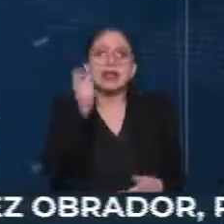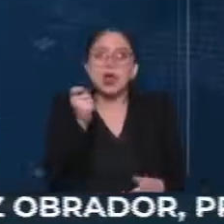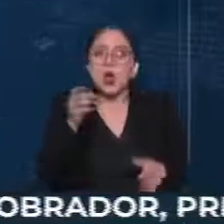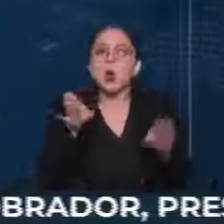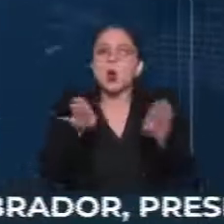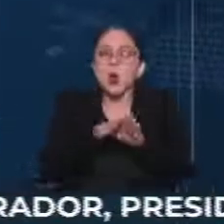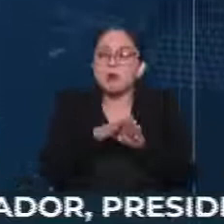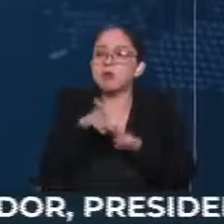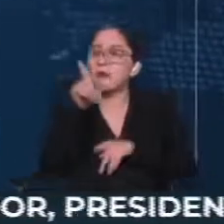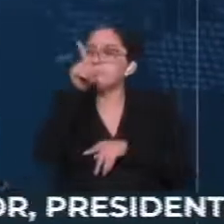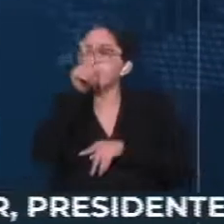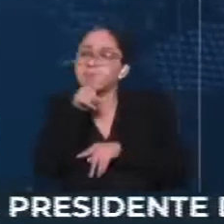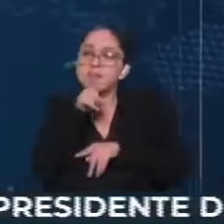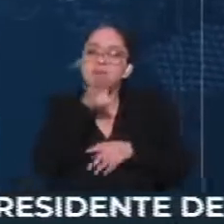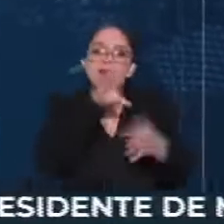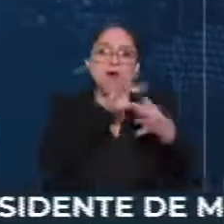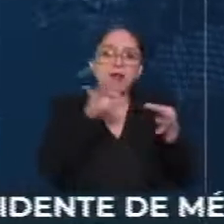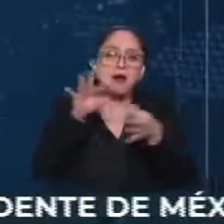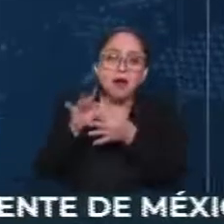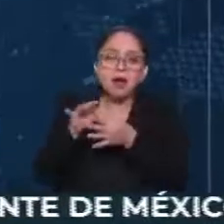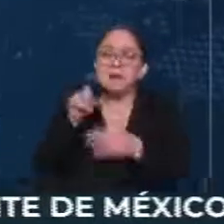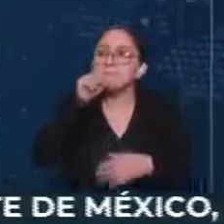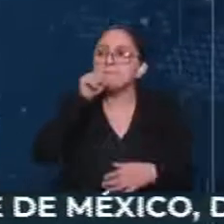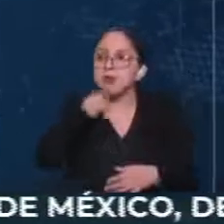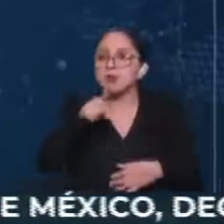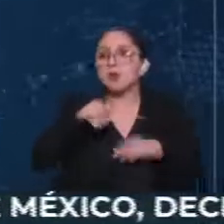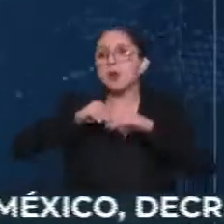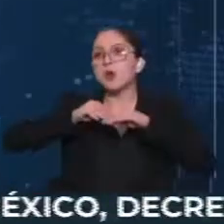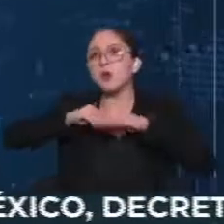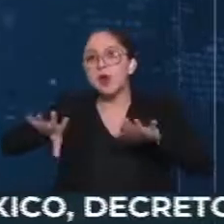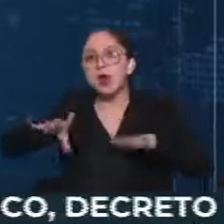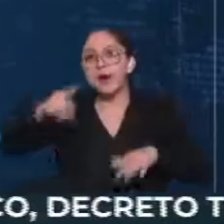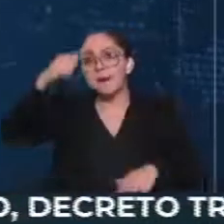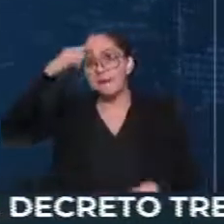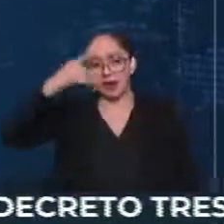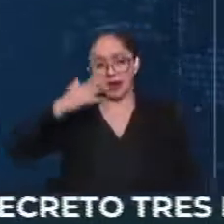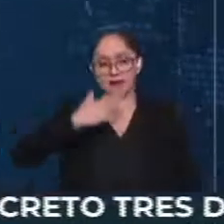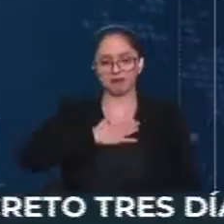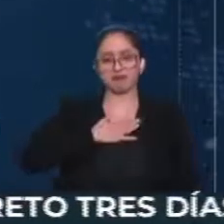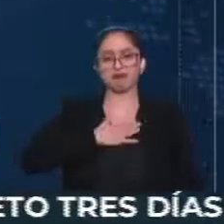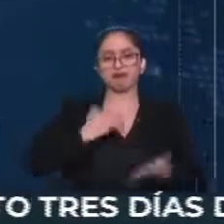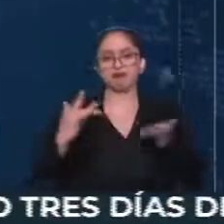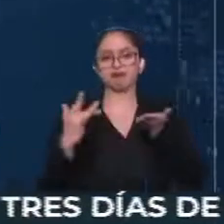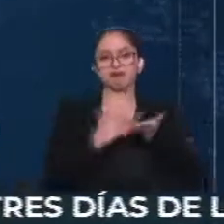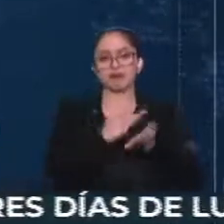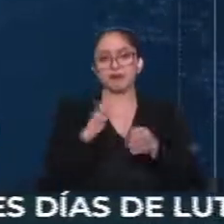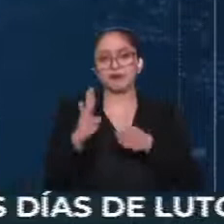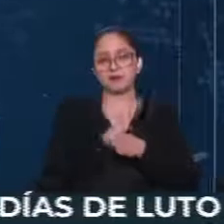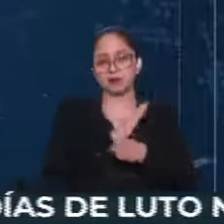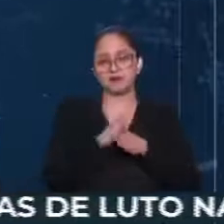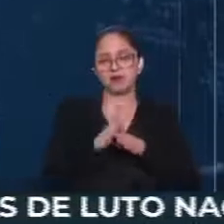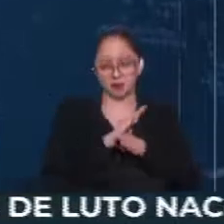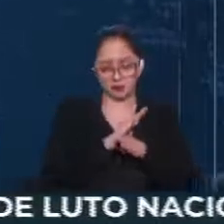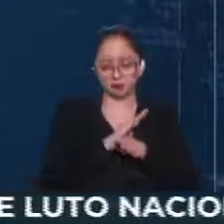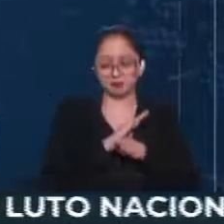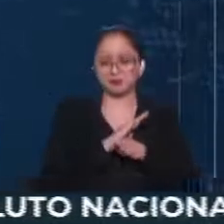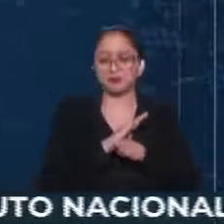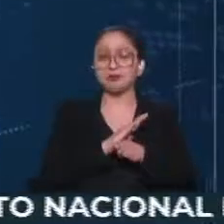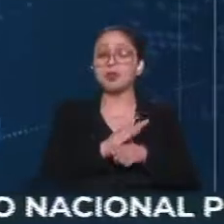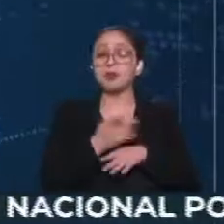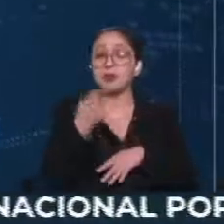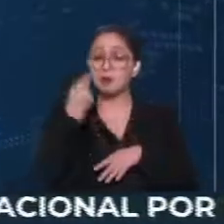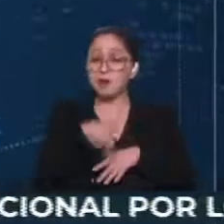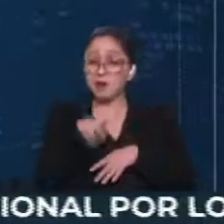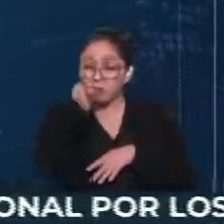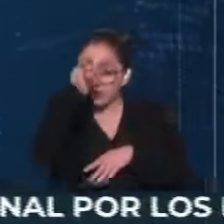a través de diferentes coberturas con una tendencia clara a sus intereses. Si esto fuera verdaderamente un